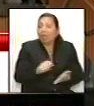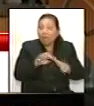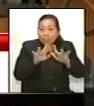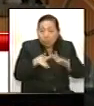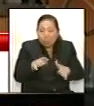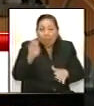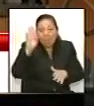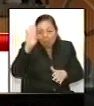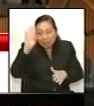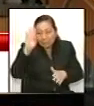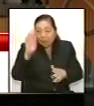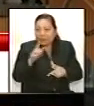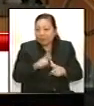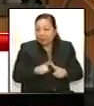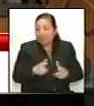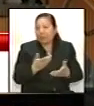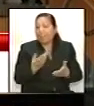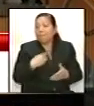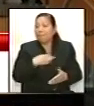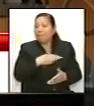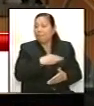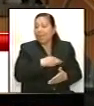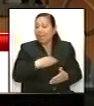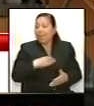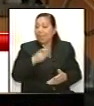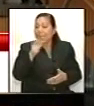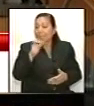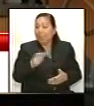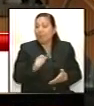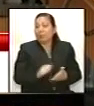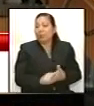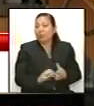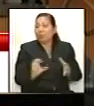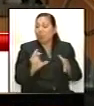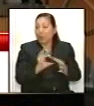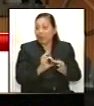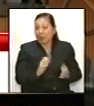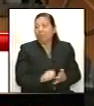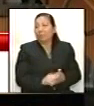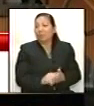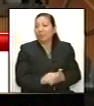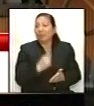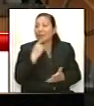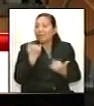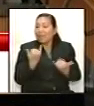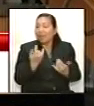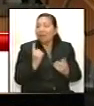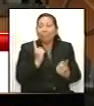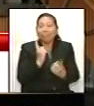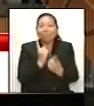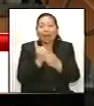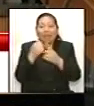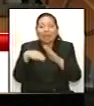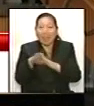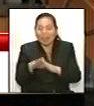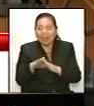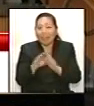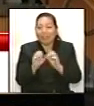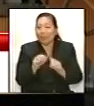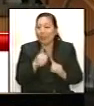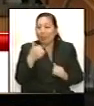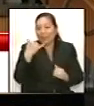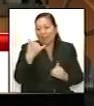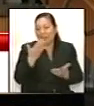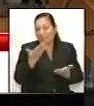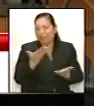la policía y al ministerio, que la persona o la unidad de coordinación es esta, y ya internamente sí en otra línea,